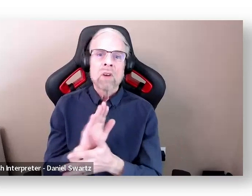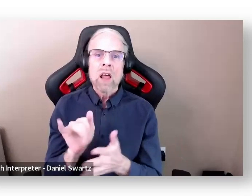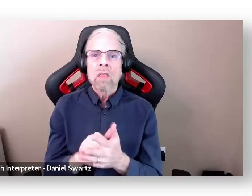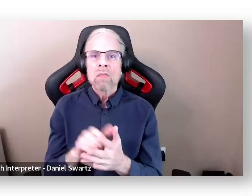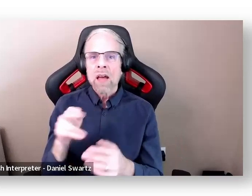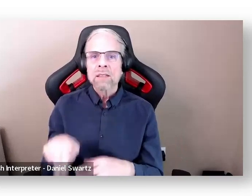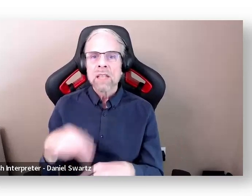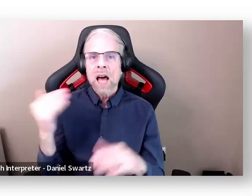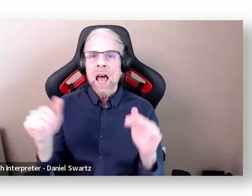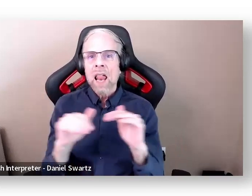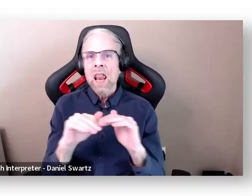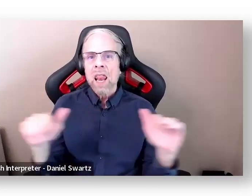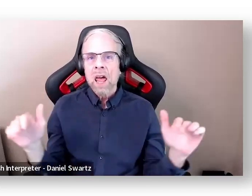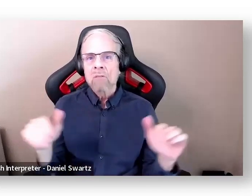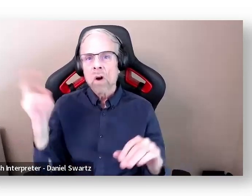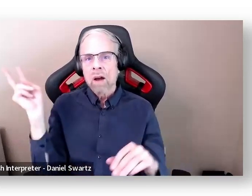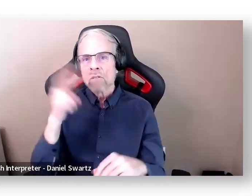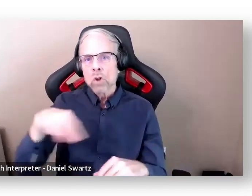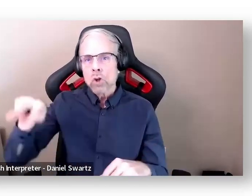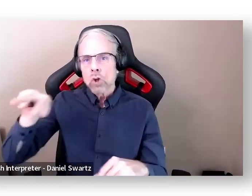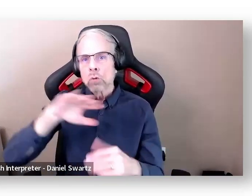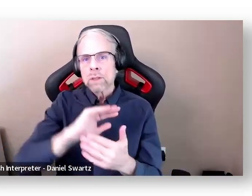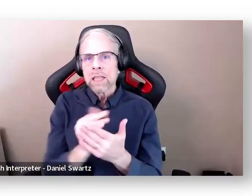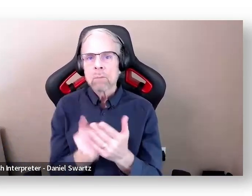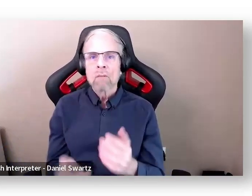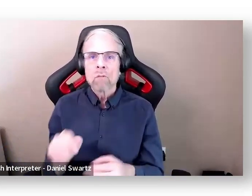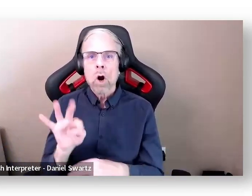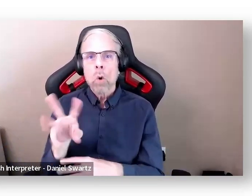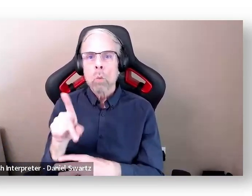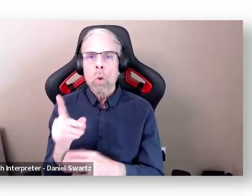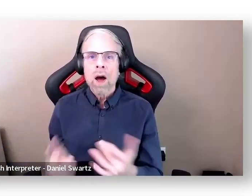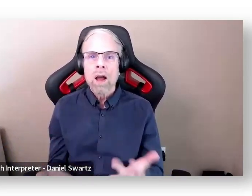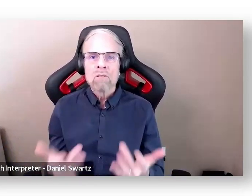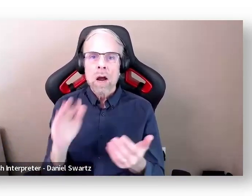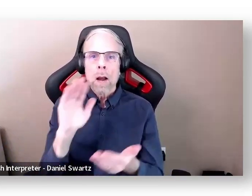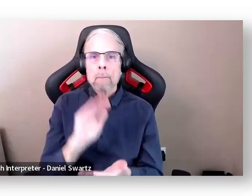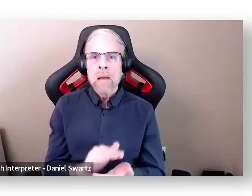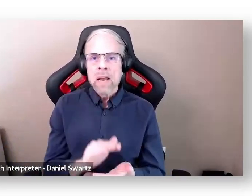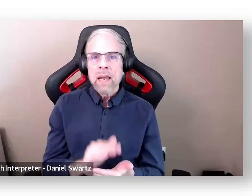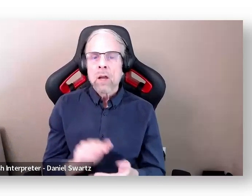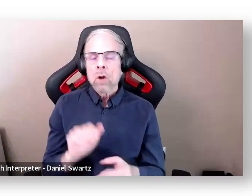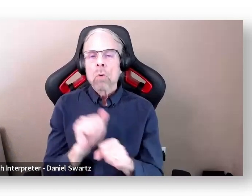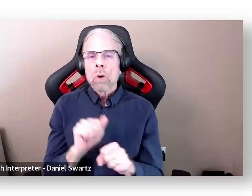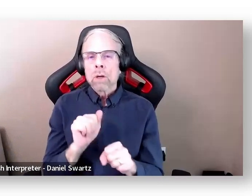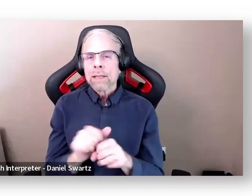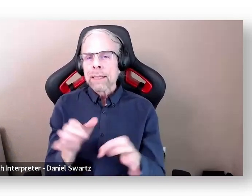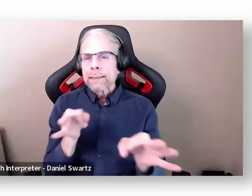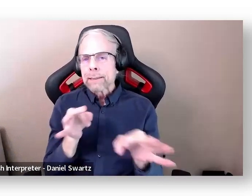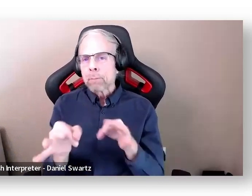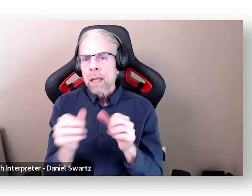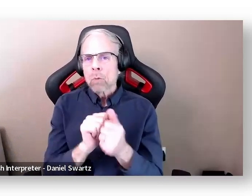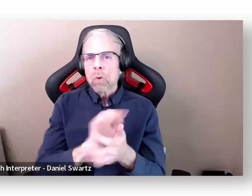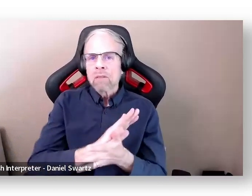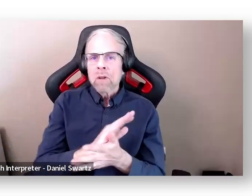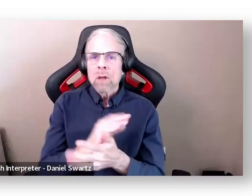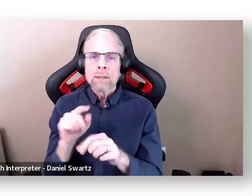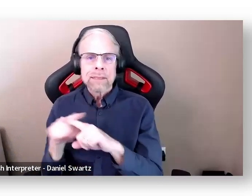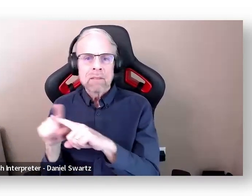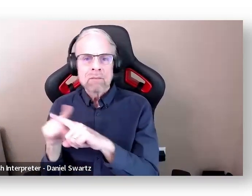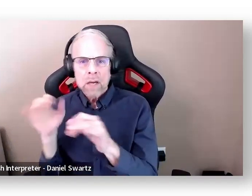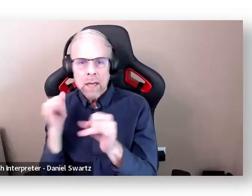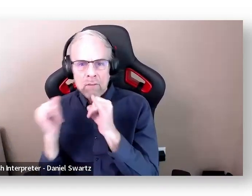¿Sí? Entonces, vamos a comenzar con un video para ver un panorama de lo que estamos haciendo en nuestros esfuerzos de mitigación de incendios